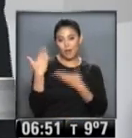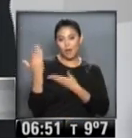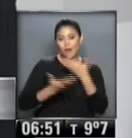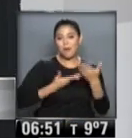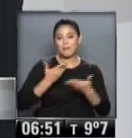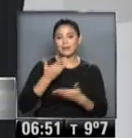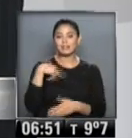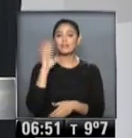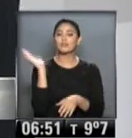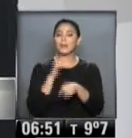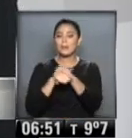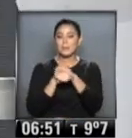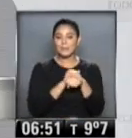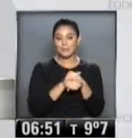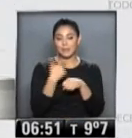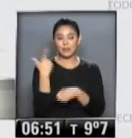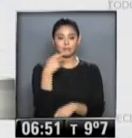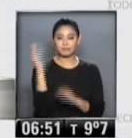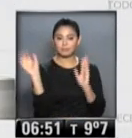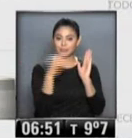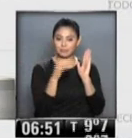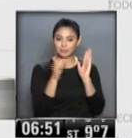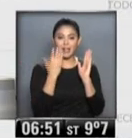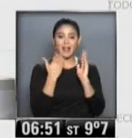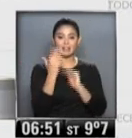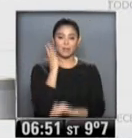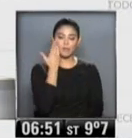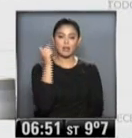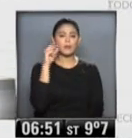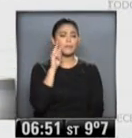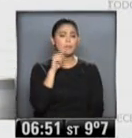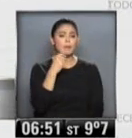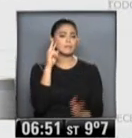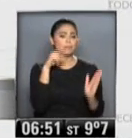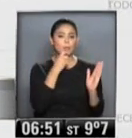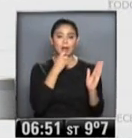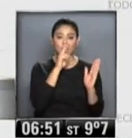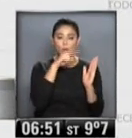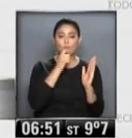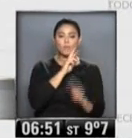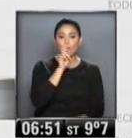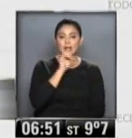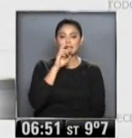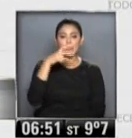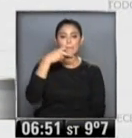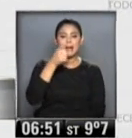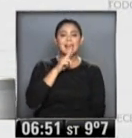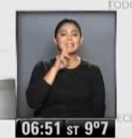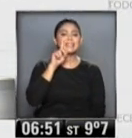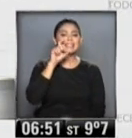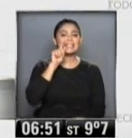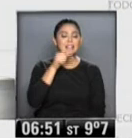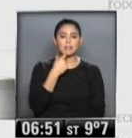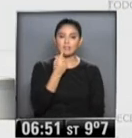Los amigos de Nadia 630 que se comunican a través del Facebook. Vamos a ver qué nos dicen. Por ejemplo, Patricia Valderrama. Hola, Nadia,